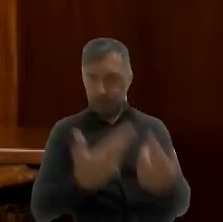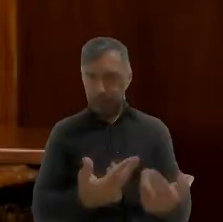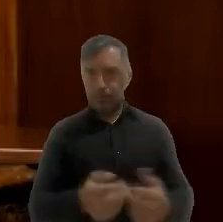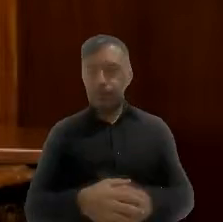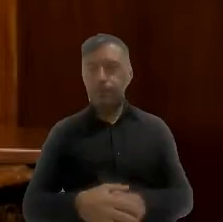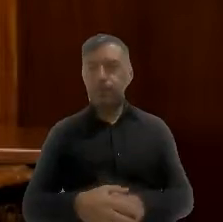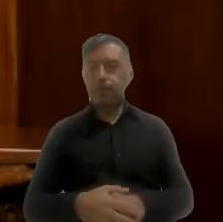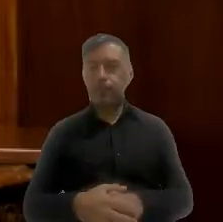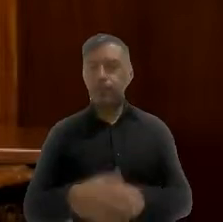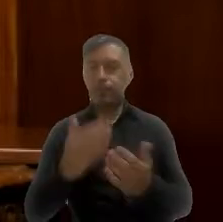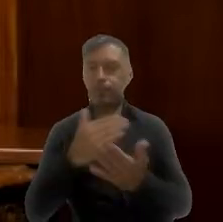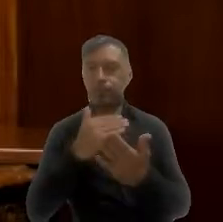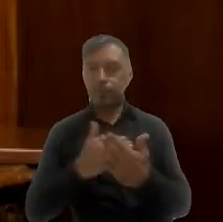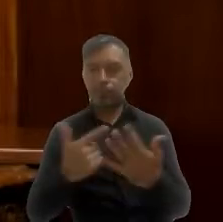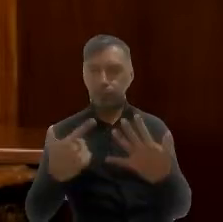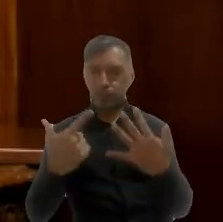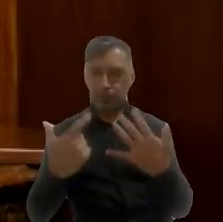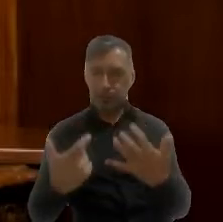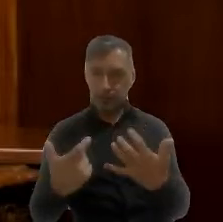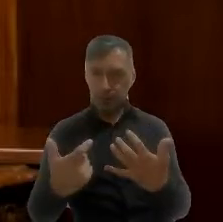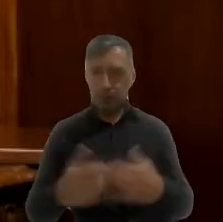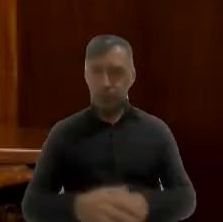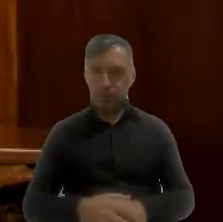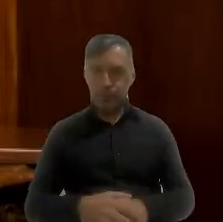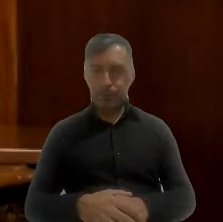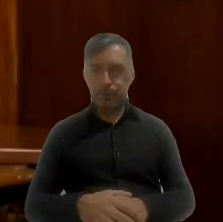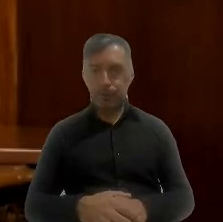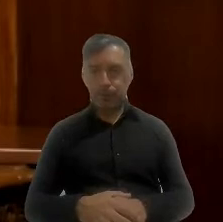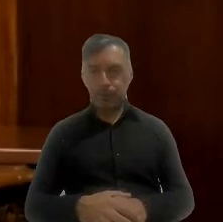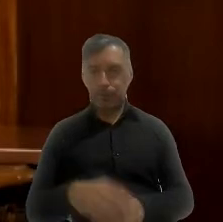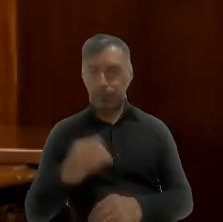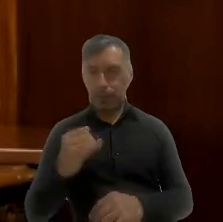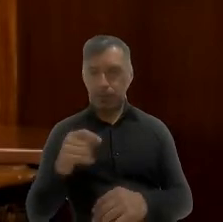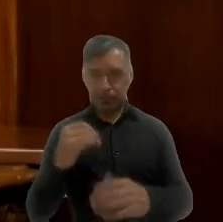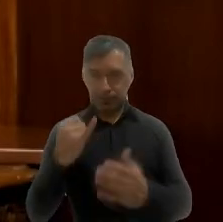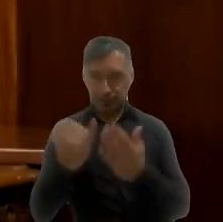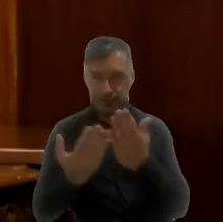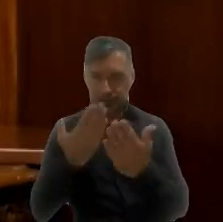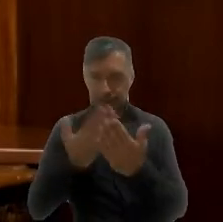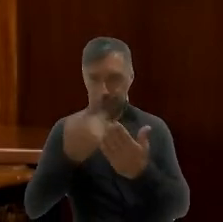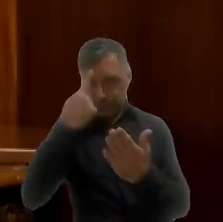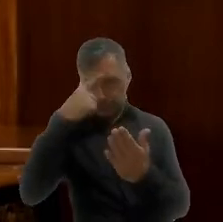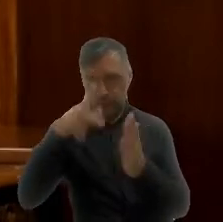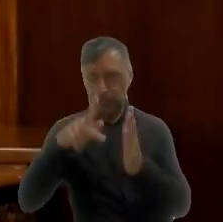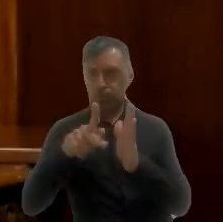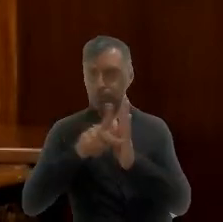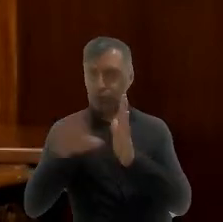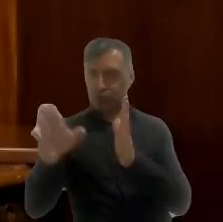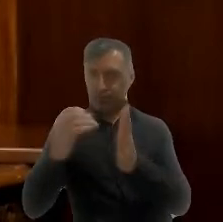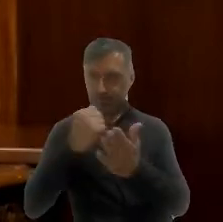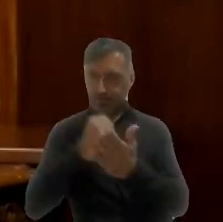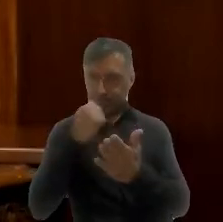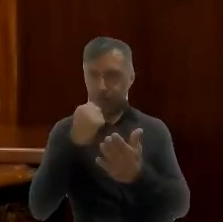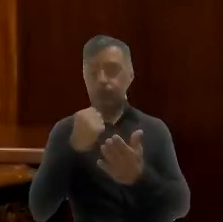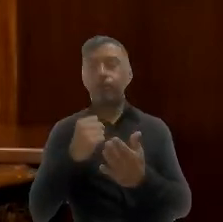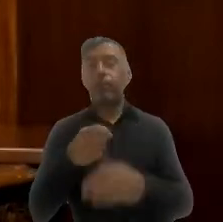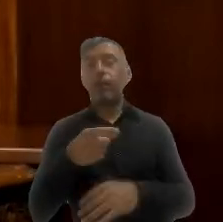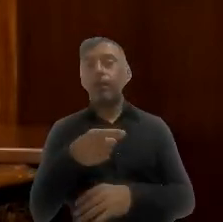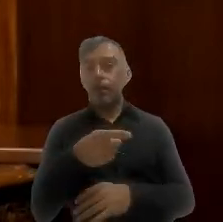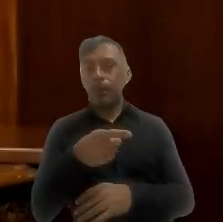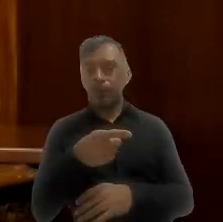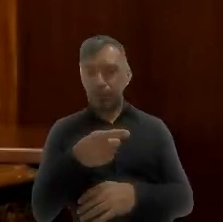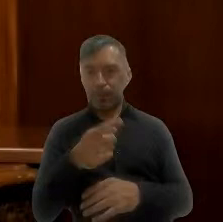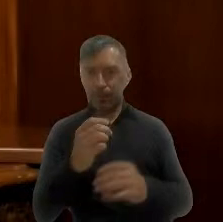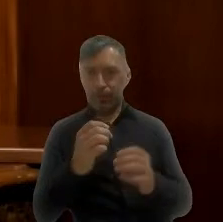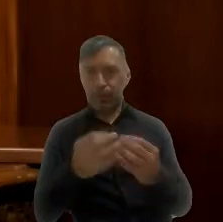Séptimo, consecuentemente con el contenido de la iniciativa de decreto, a través de la donación de los inmuebles